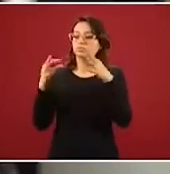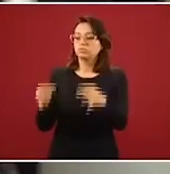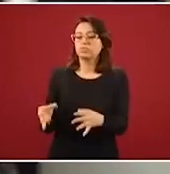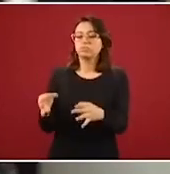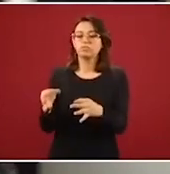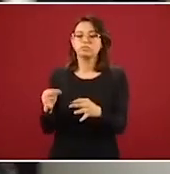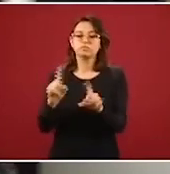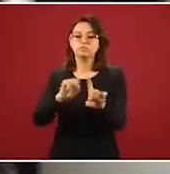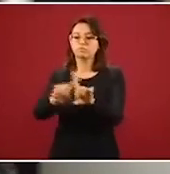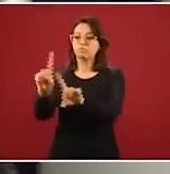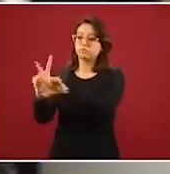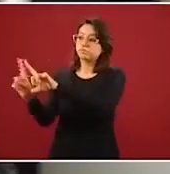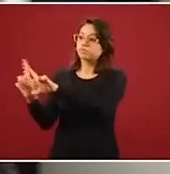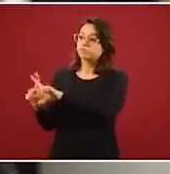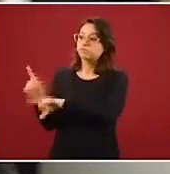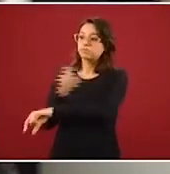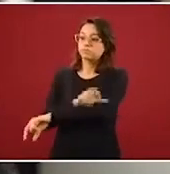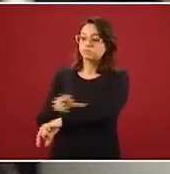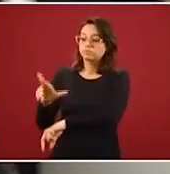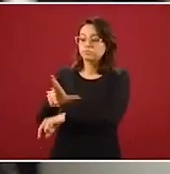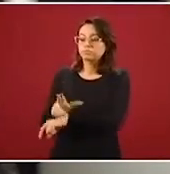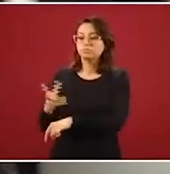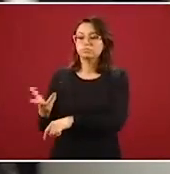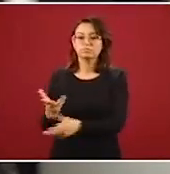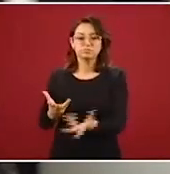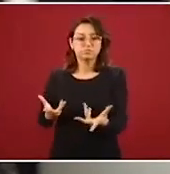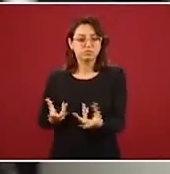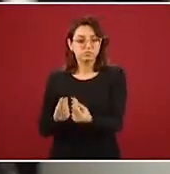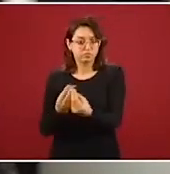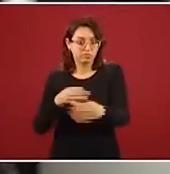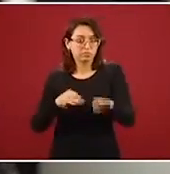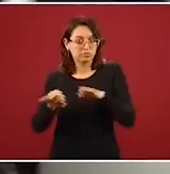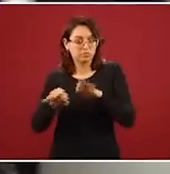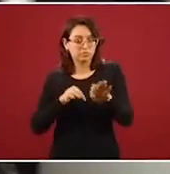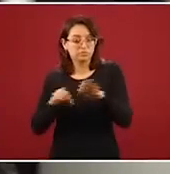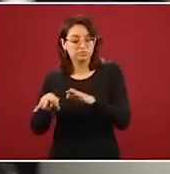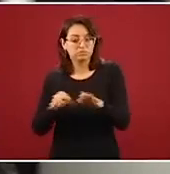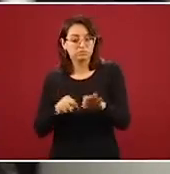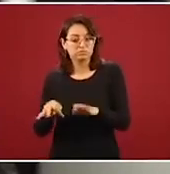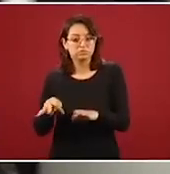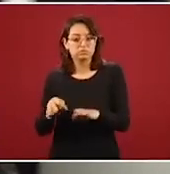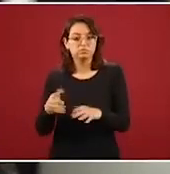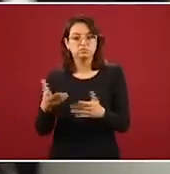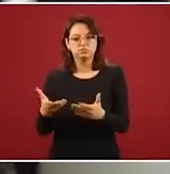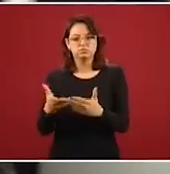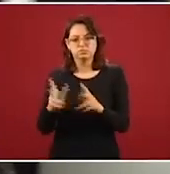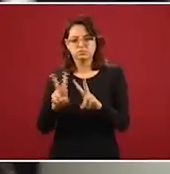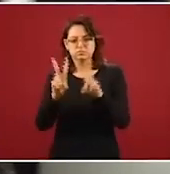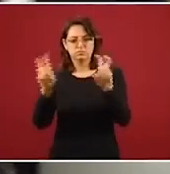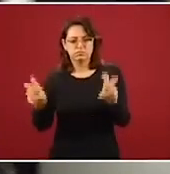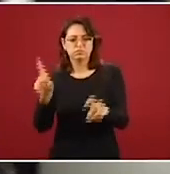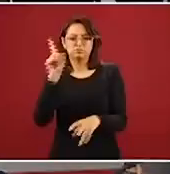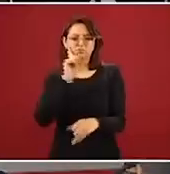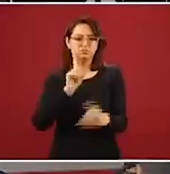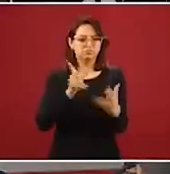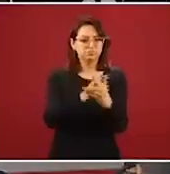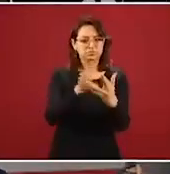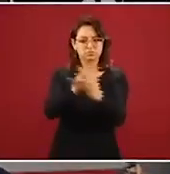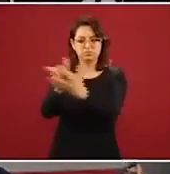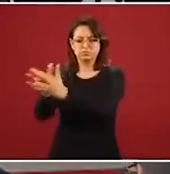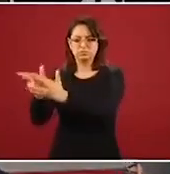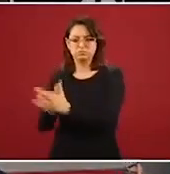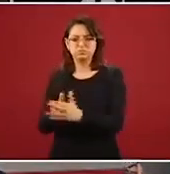y actuar o permitirles que trabajen en conjunto con su administración en el tema de feminicidios?